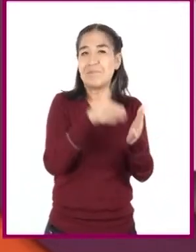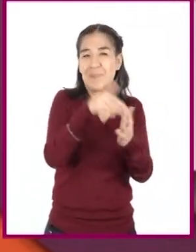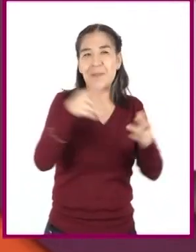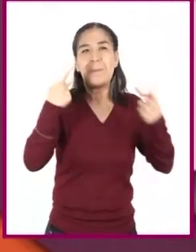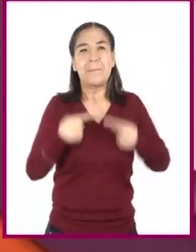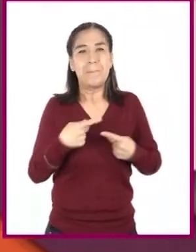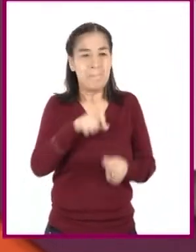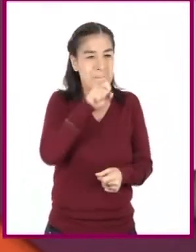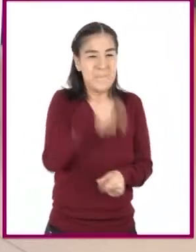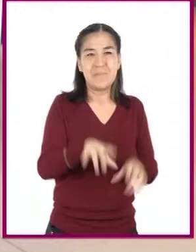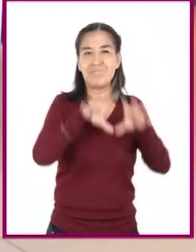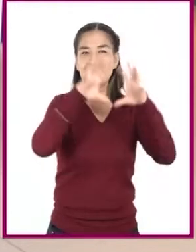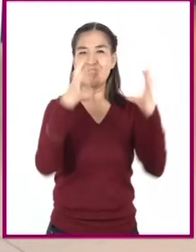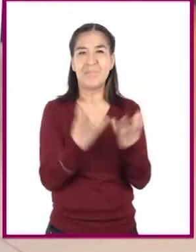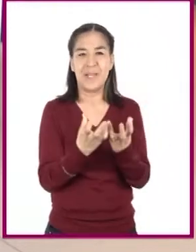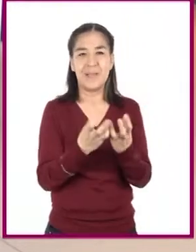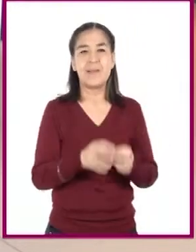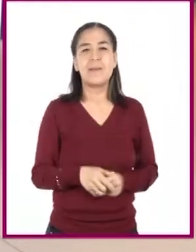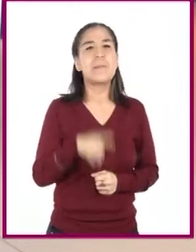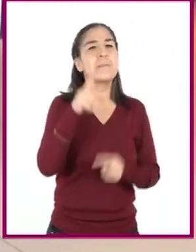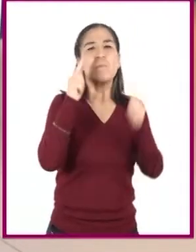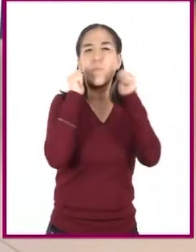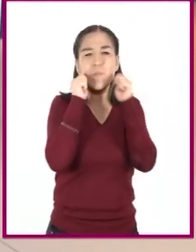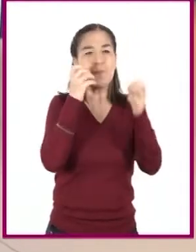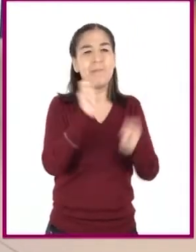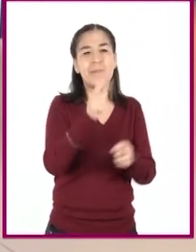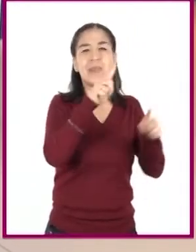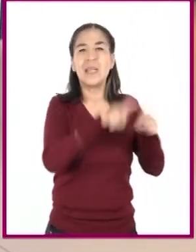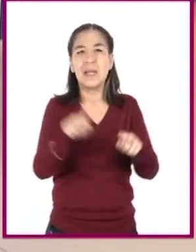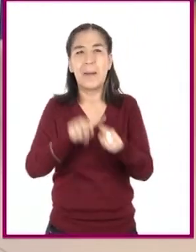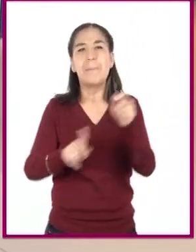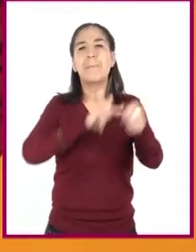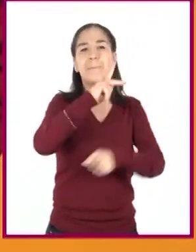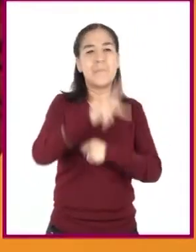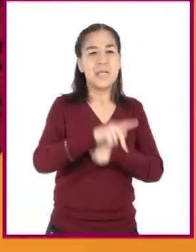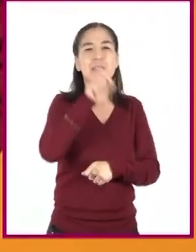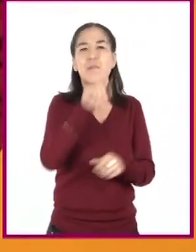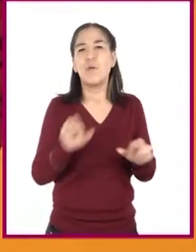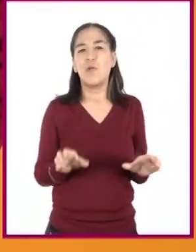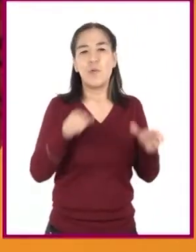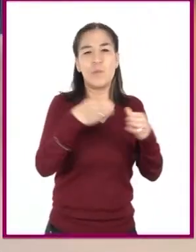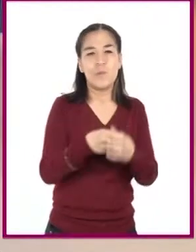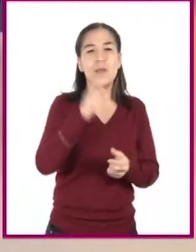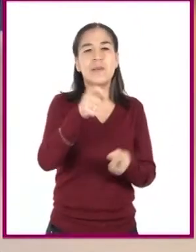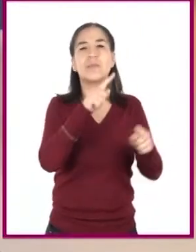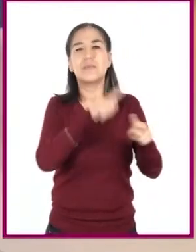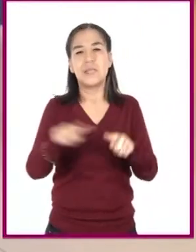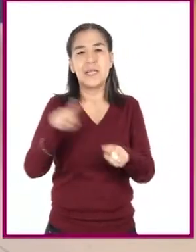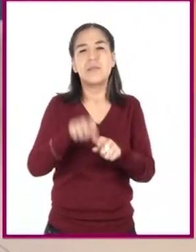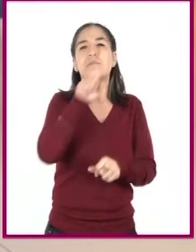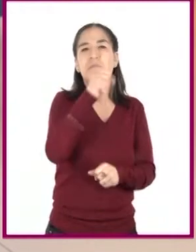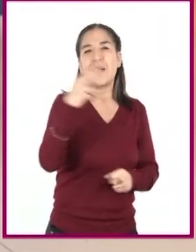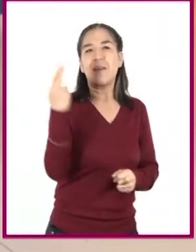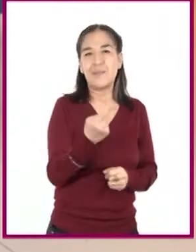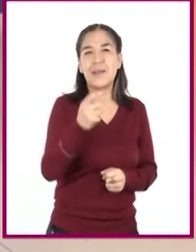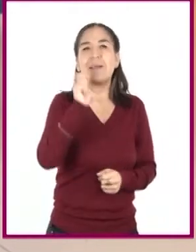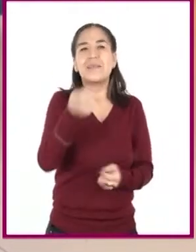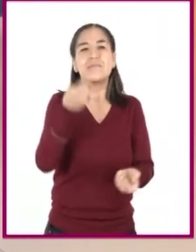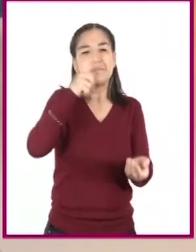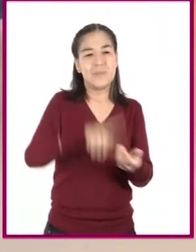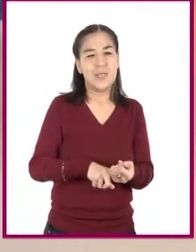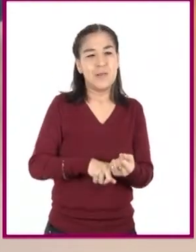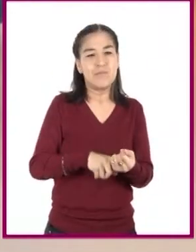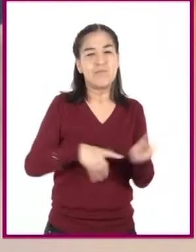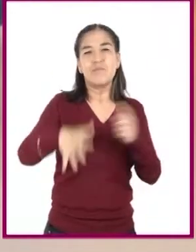un mismo planeta. Y sin importar la diversidad de países y comunidades, tenemos las mismas necesidades que surgen de